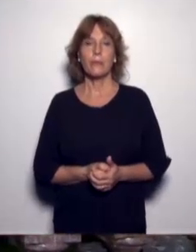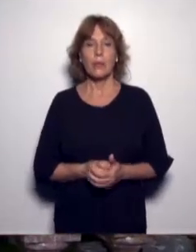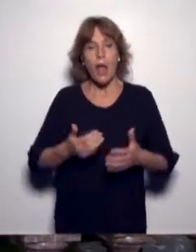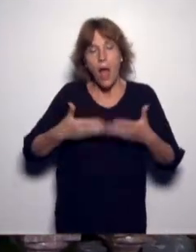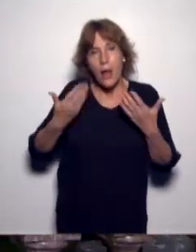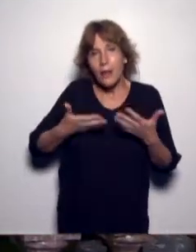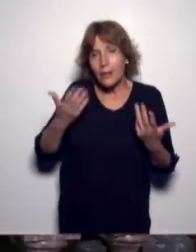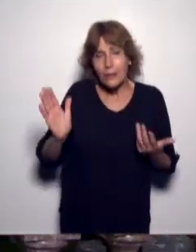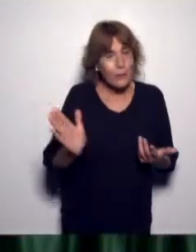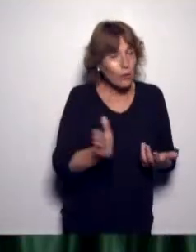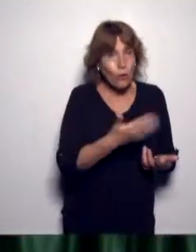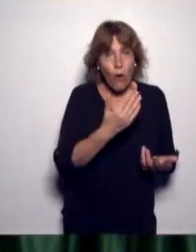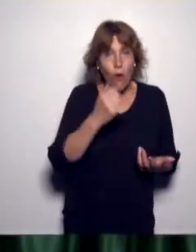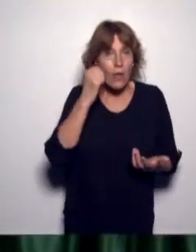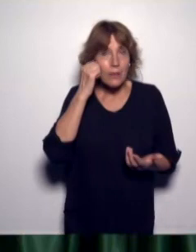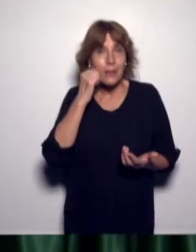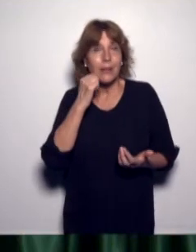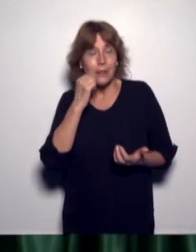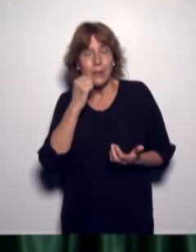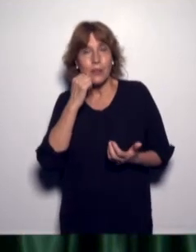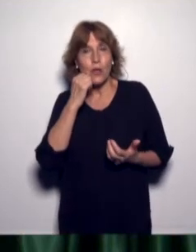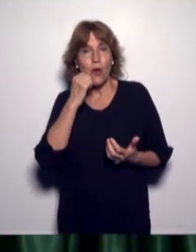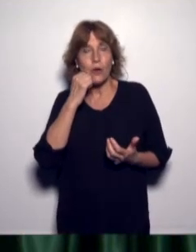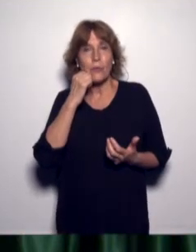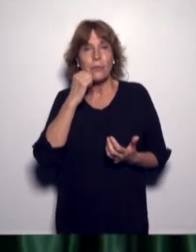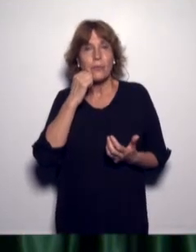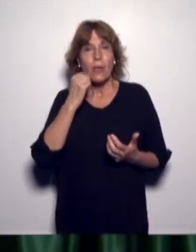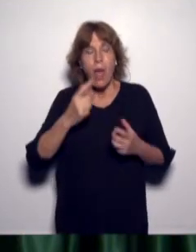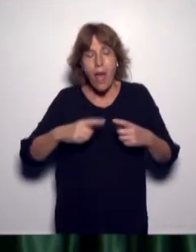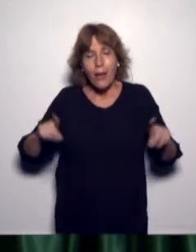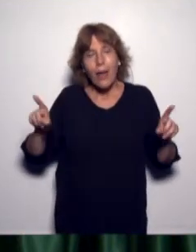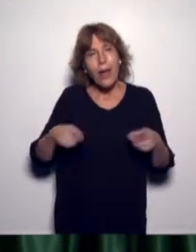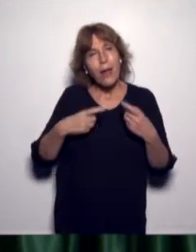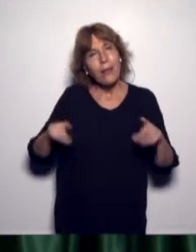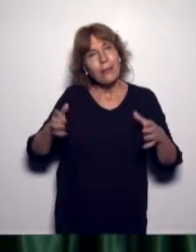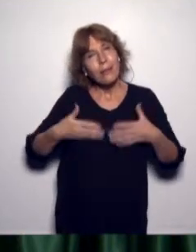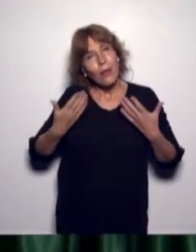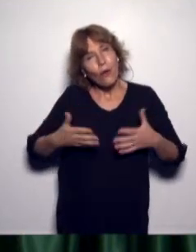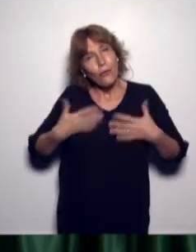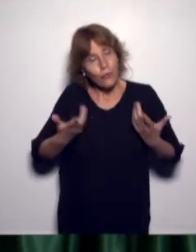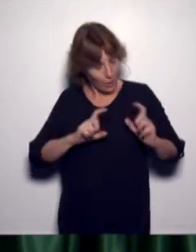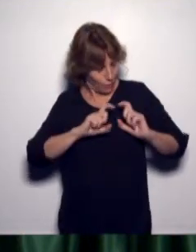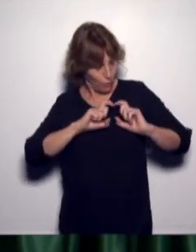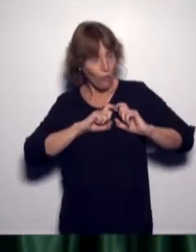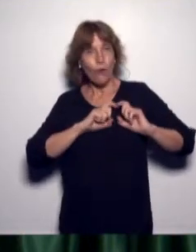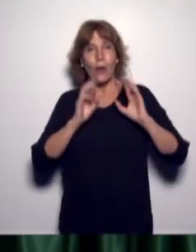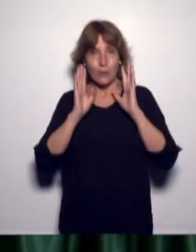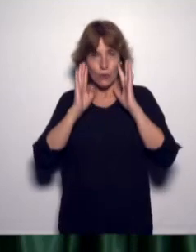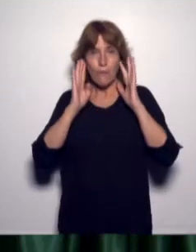Señor. Alégrense en el Señor, regocíjense los justos. Canten jubilosos los rectos de